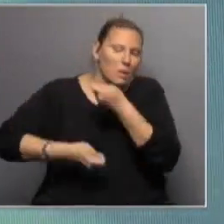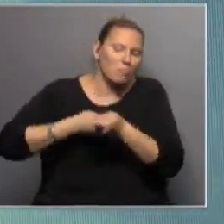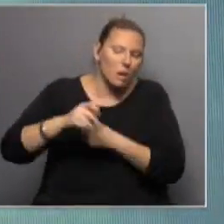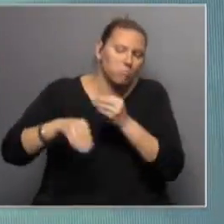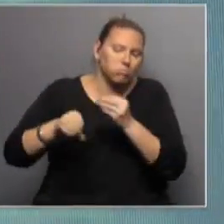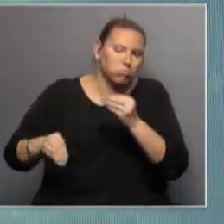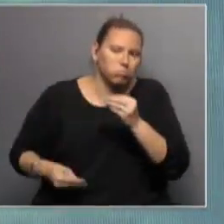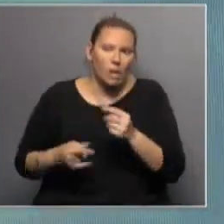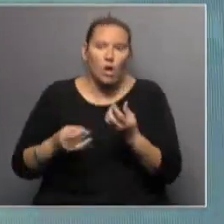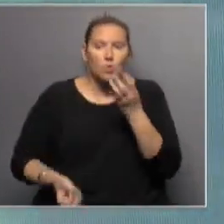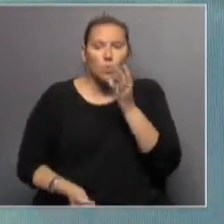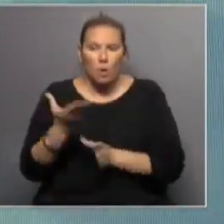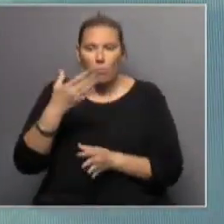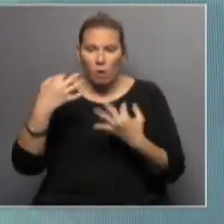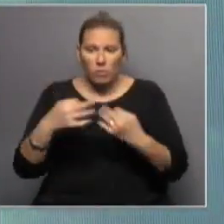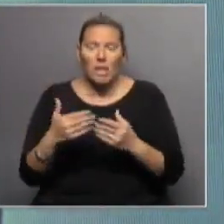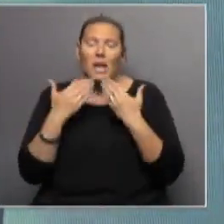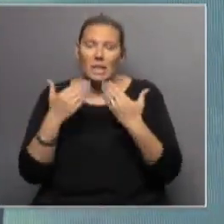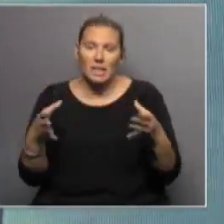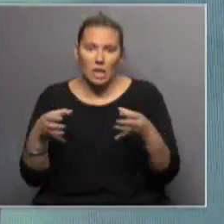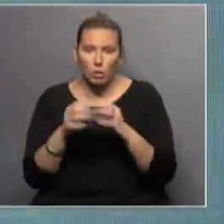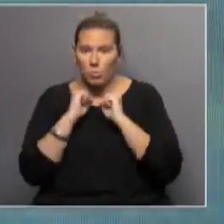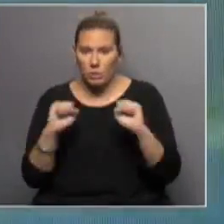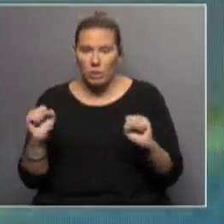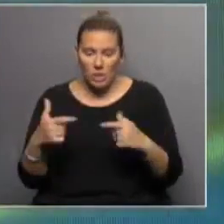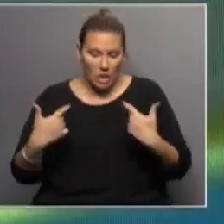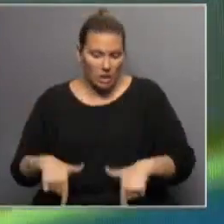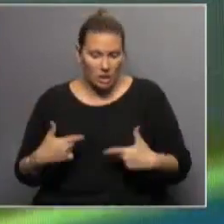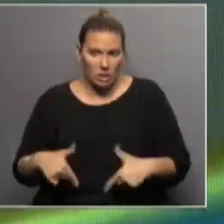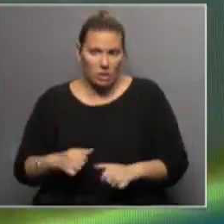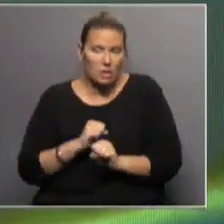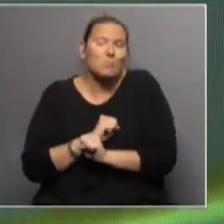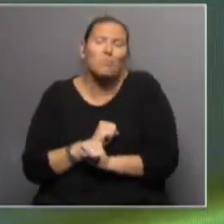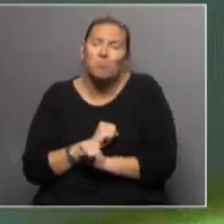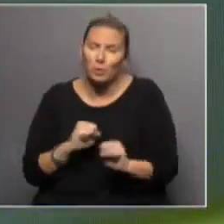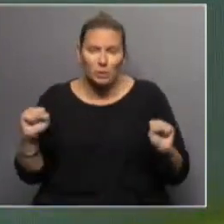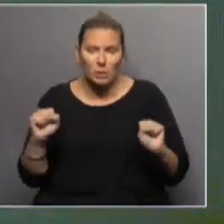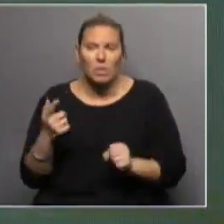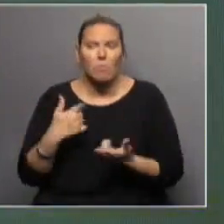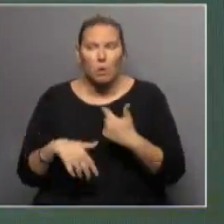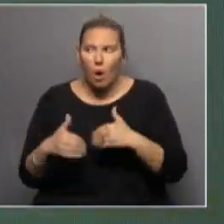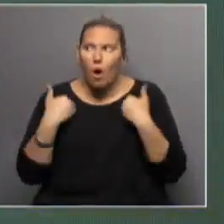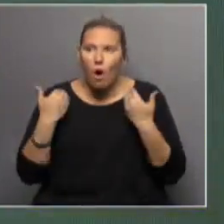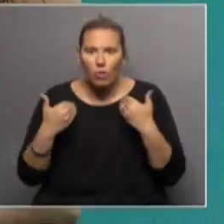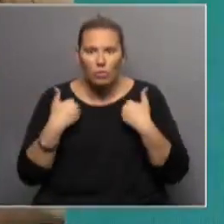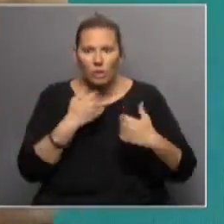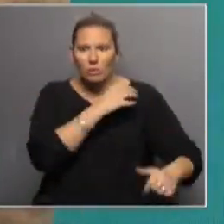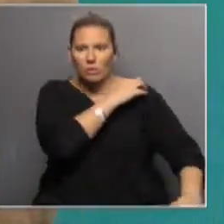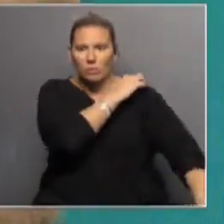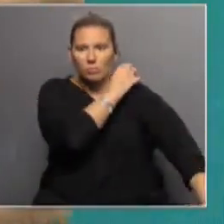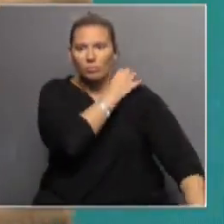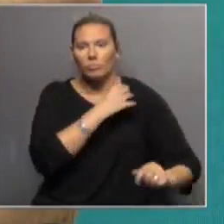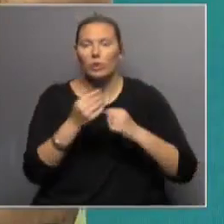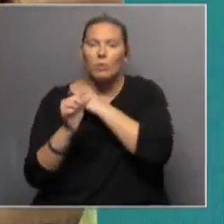nuevas y la verdad que si no fuera por el equipo de la Secretaría y de toda la Intendencia, es inviable hacerla, pero estamos muy contentos. Una pavadita sobre